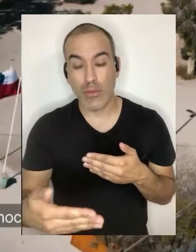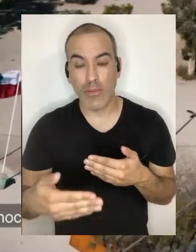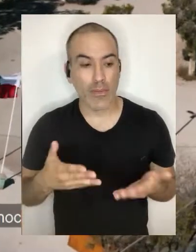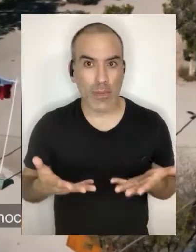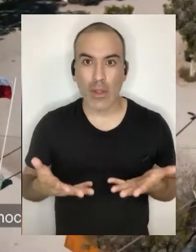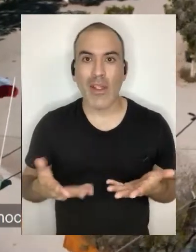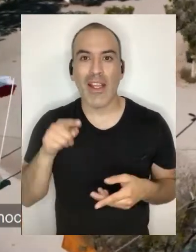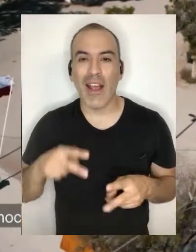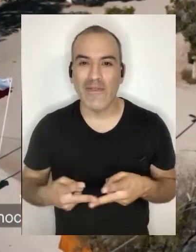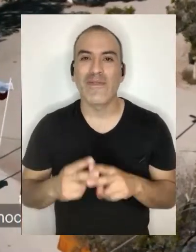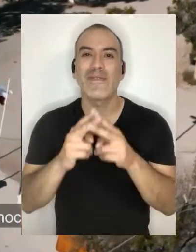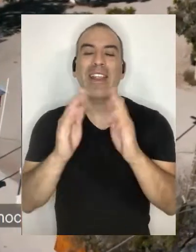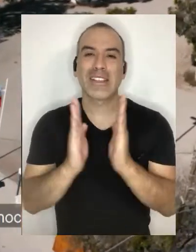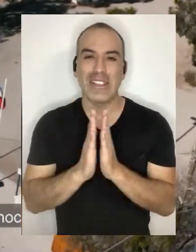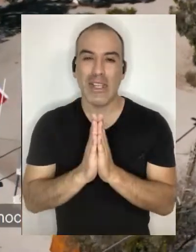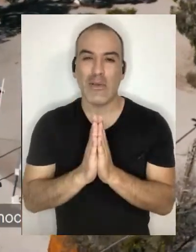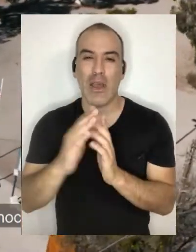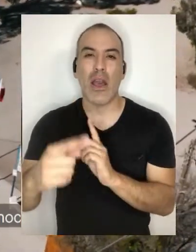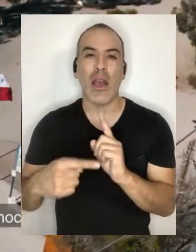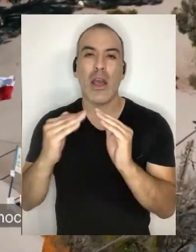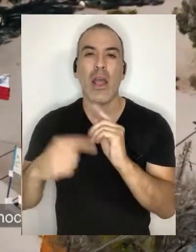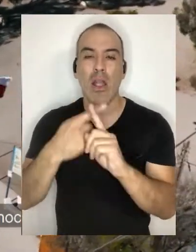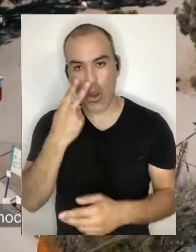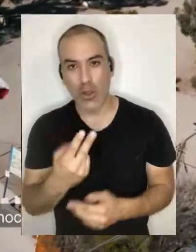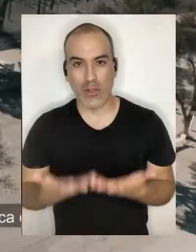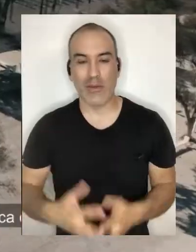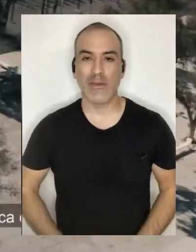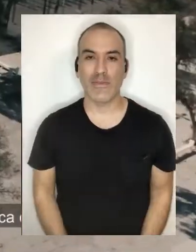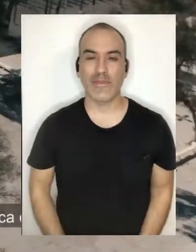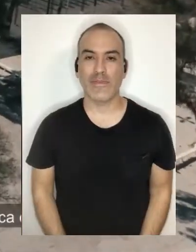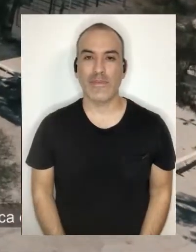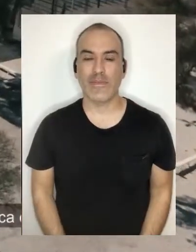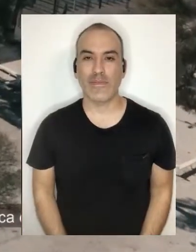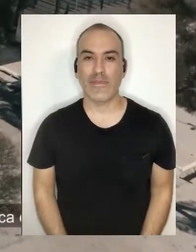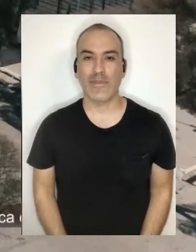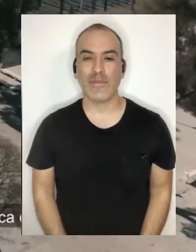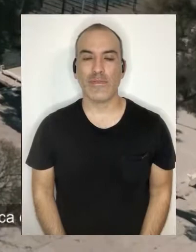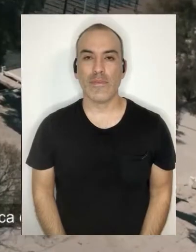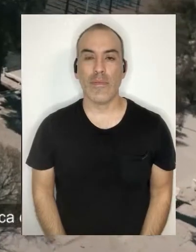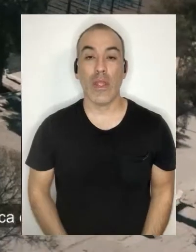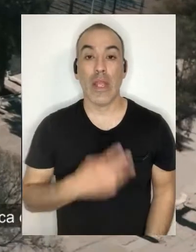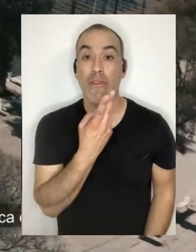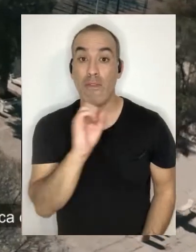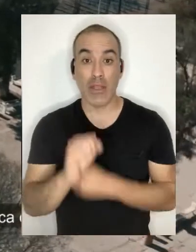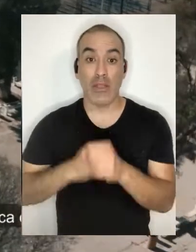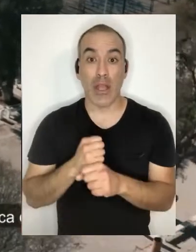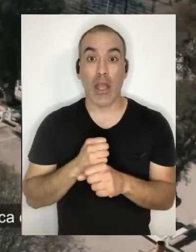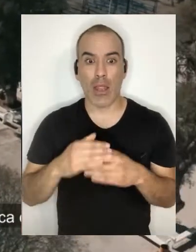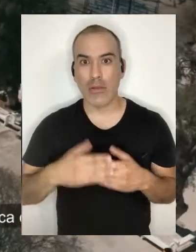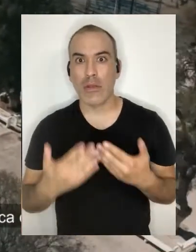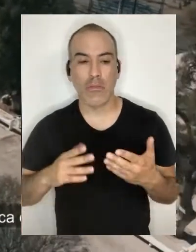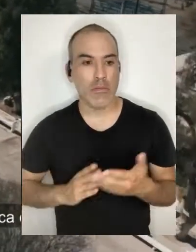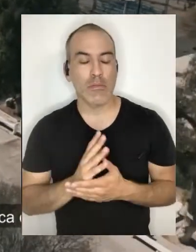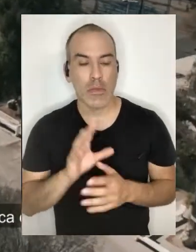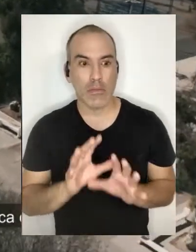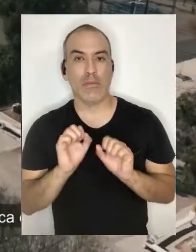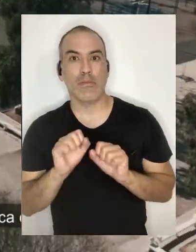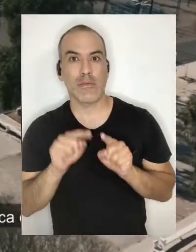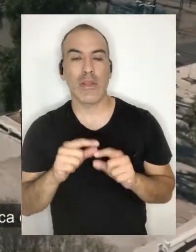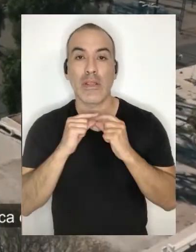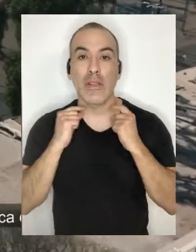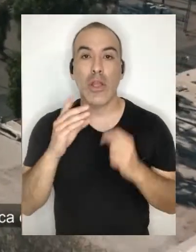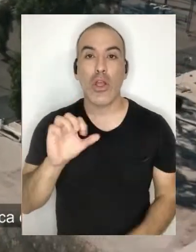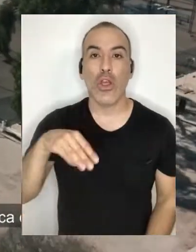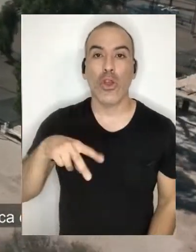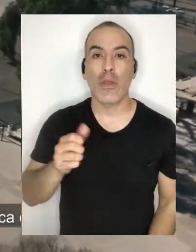la creación del santuario que hoy conocemos. 20 años después del hallazgo, el sacerdote